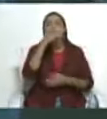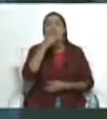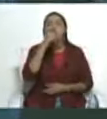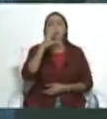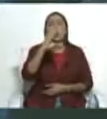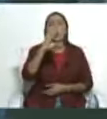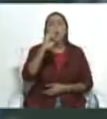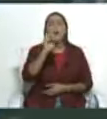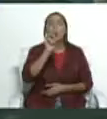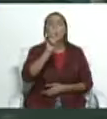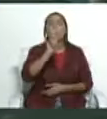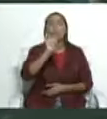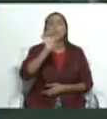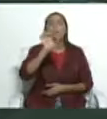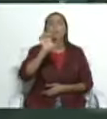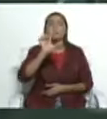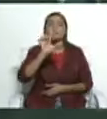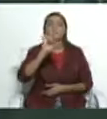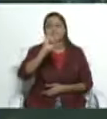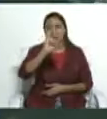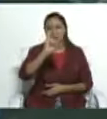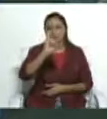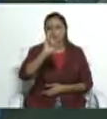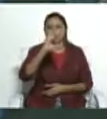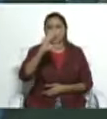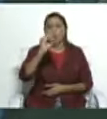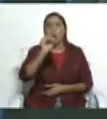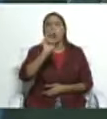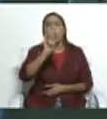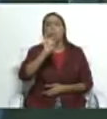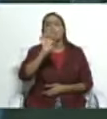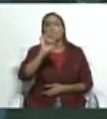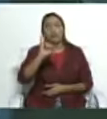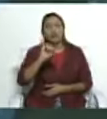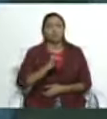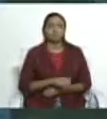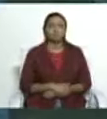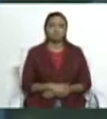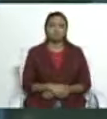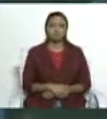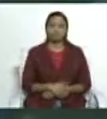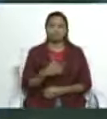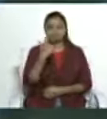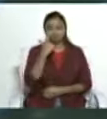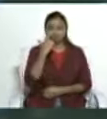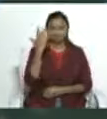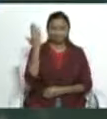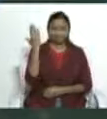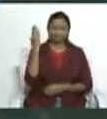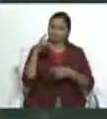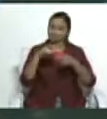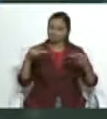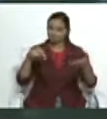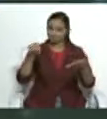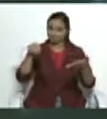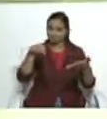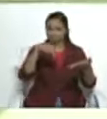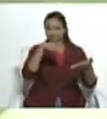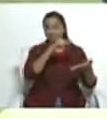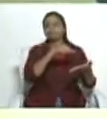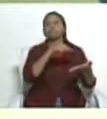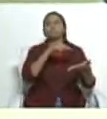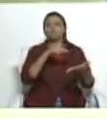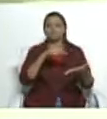manera continúa el proceso de postulaciones que inició el día 21 de marzo en nuestro país y está previsto que se realice hasta el día